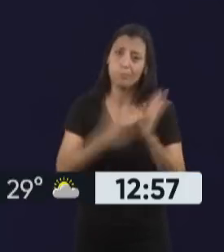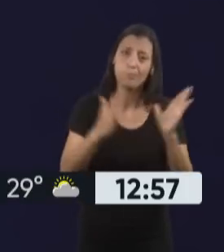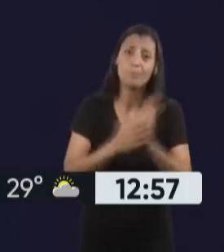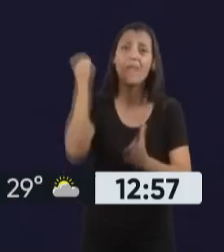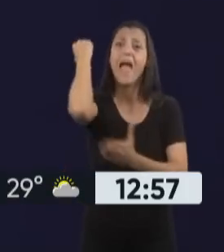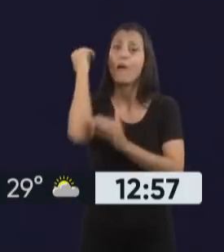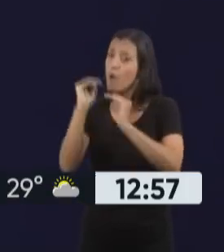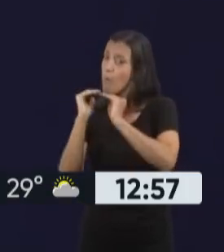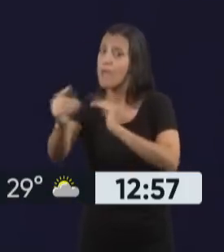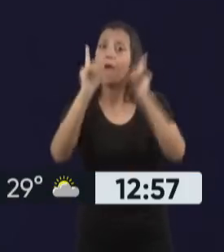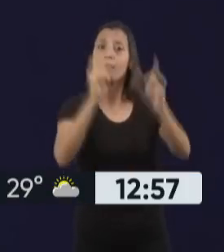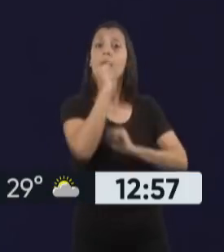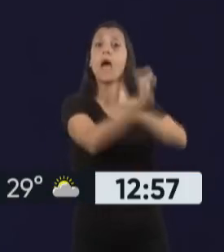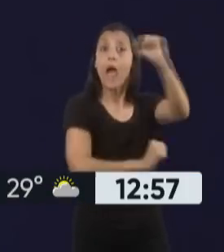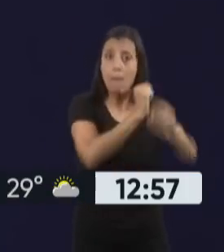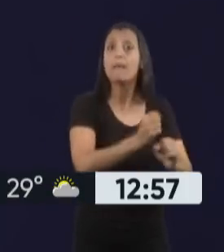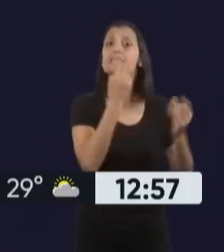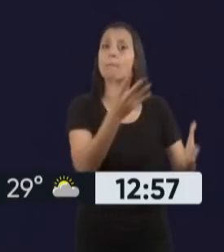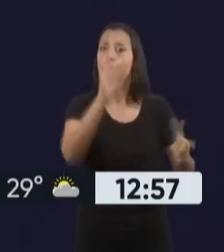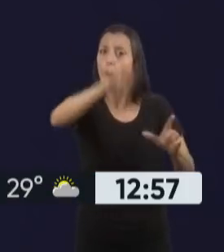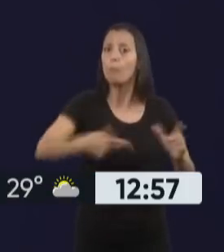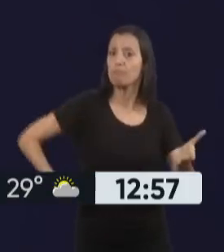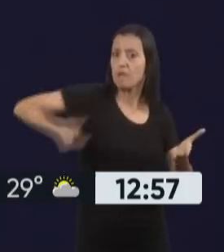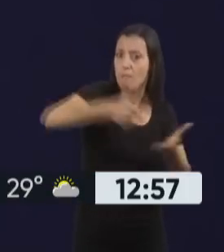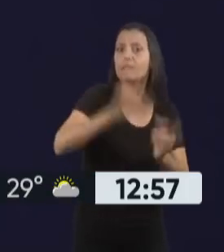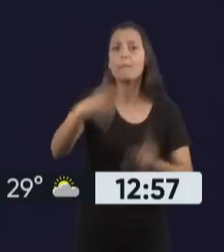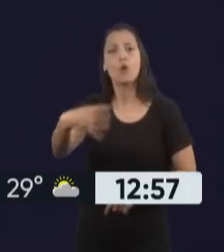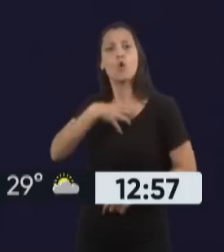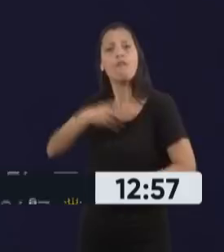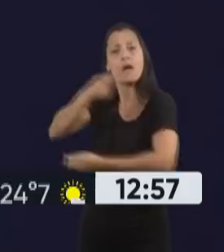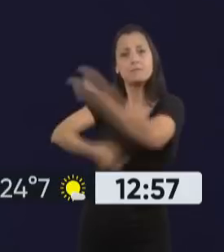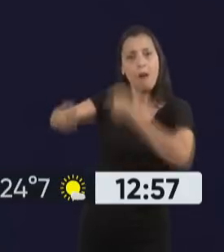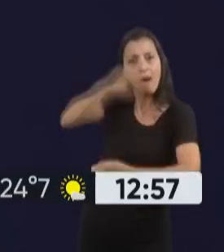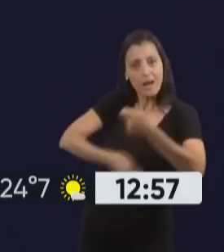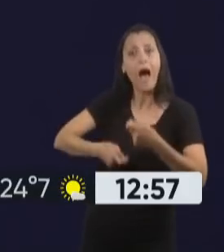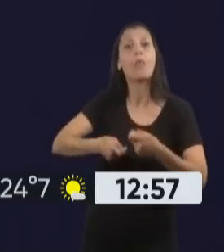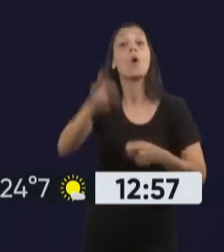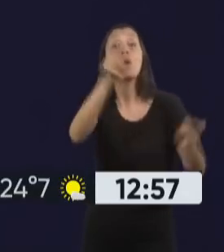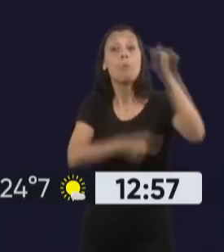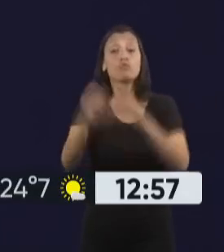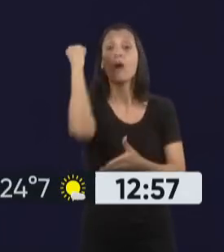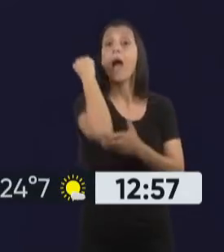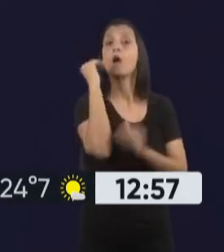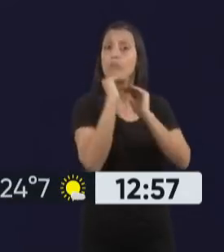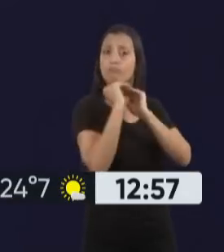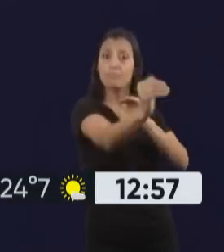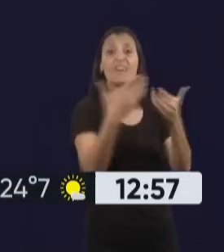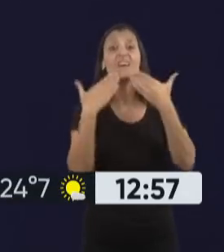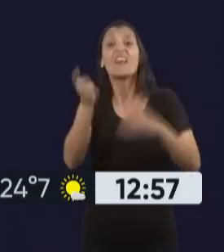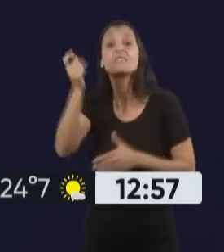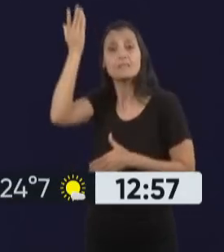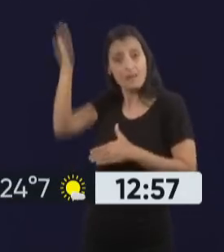inversiones para las empresas y la confianza de los mercados en el plan de estabilización económica que está